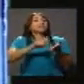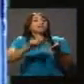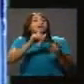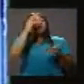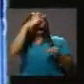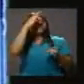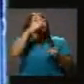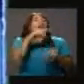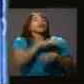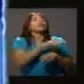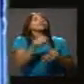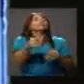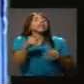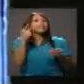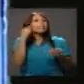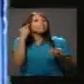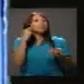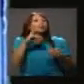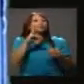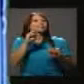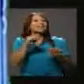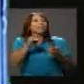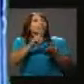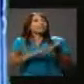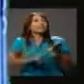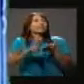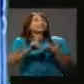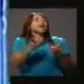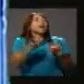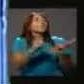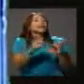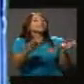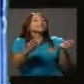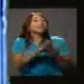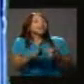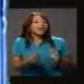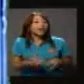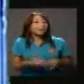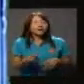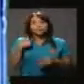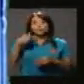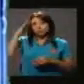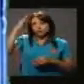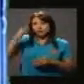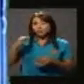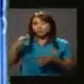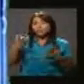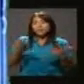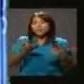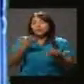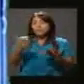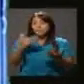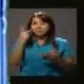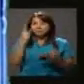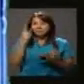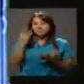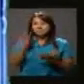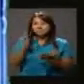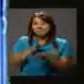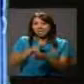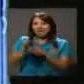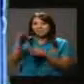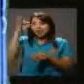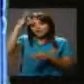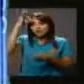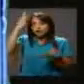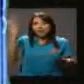que tiene alguna en mente cerraría bueno me parece que universidades que gradúen es que vamos a ver la carrera de filosofía no